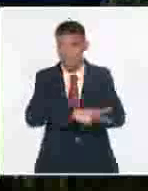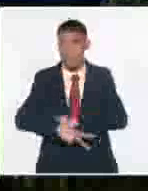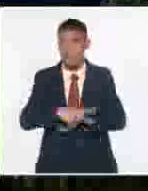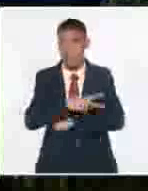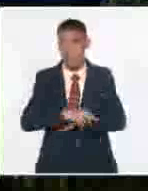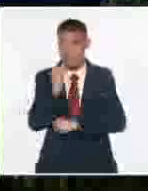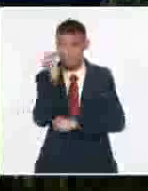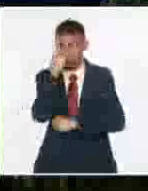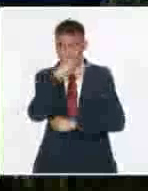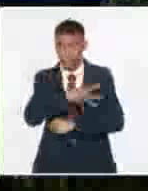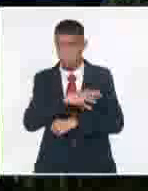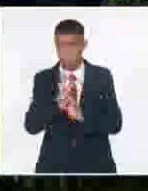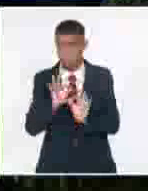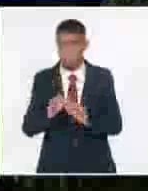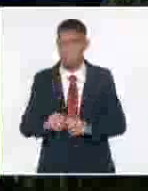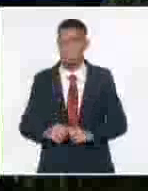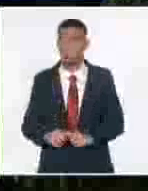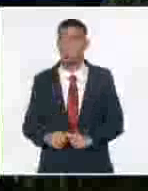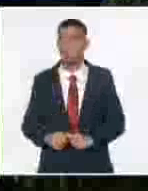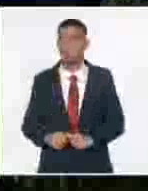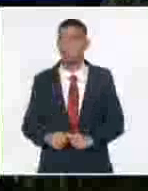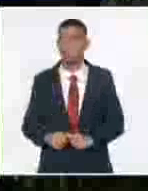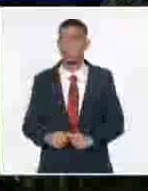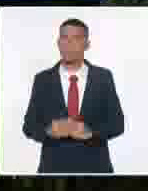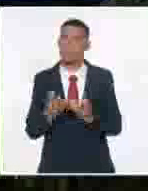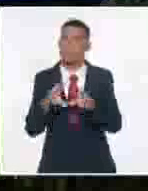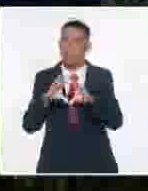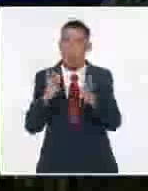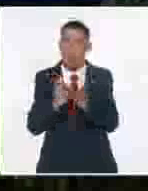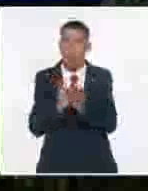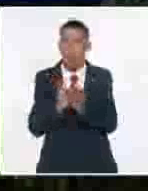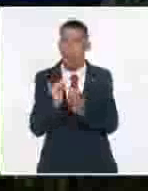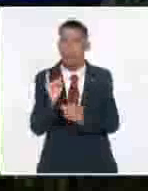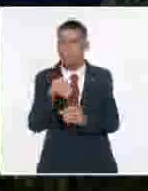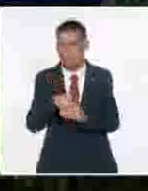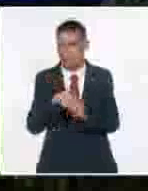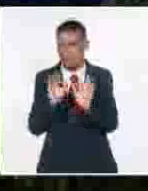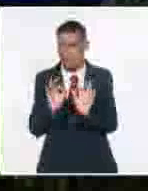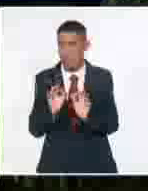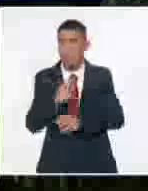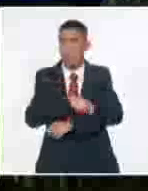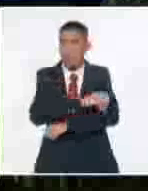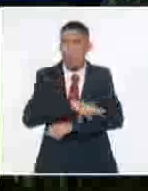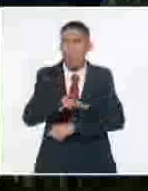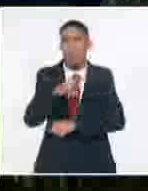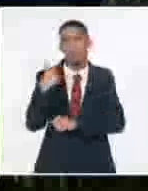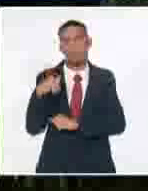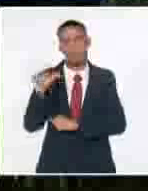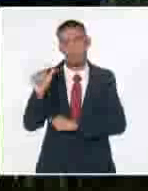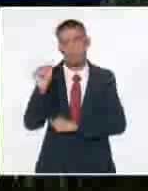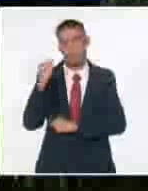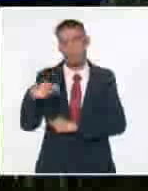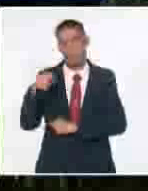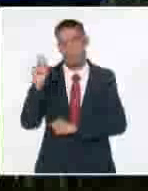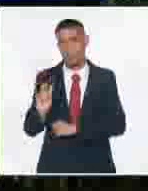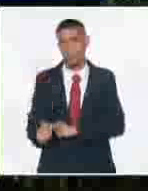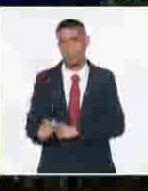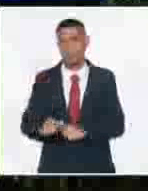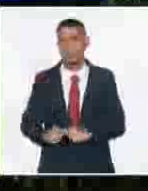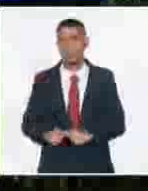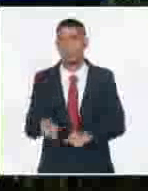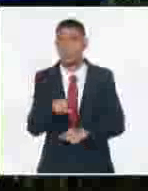palestinos de manera masiva, flagrante y sistemática. Ha sido un